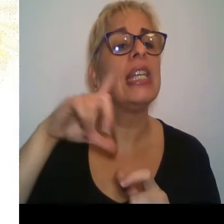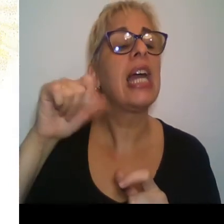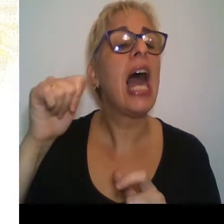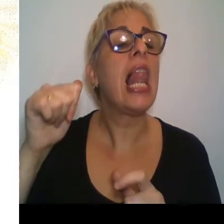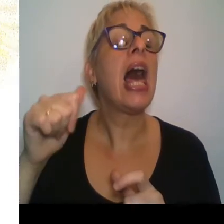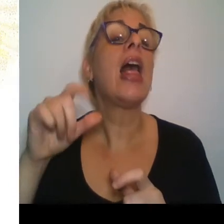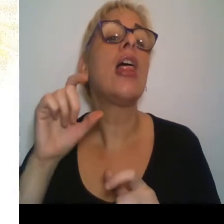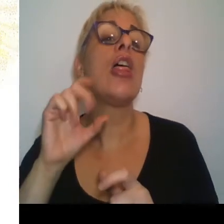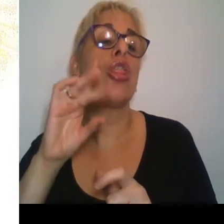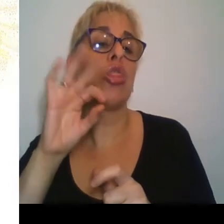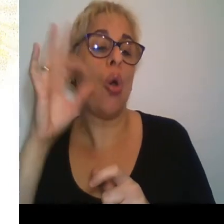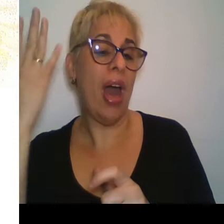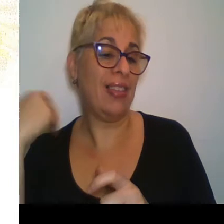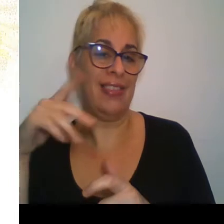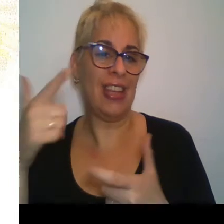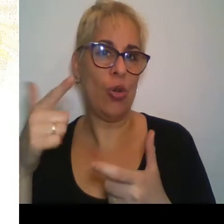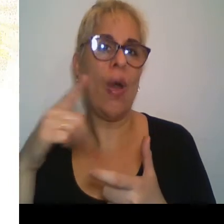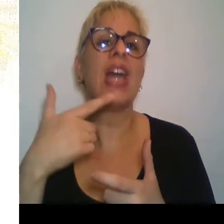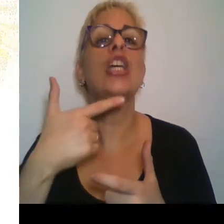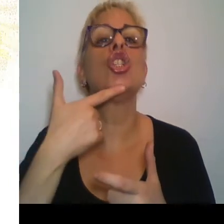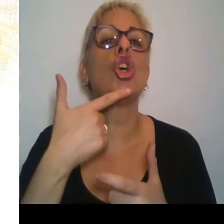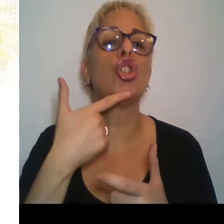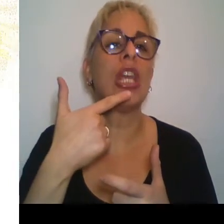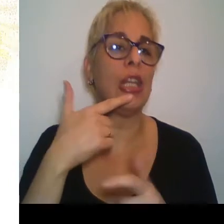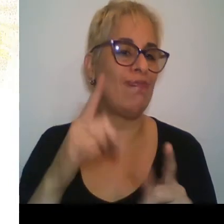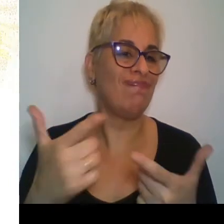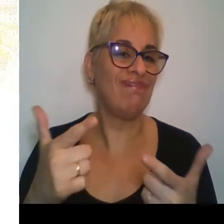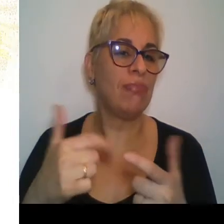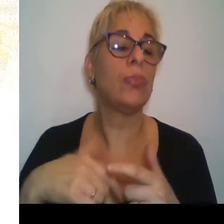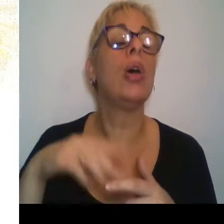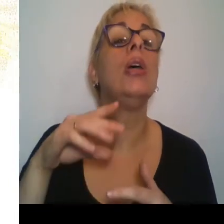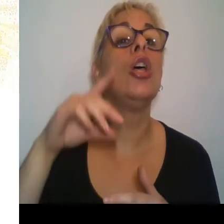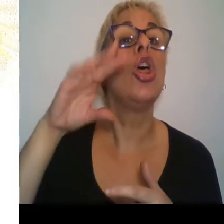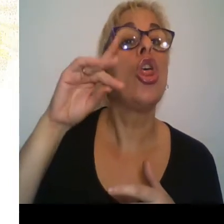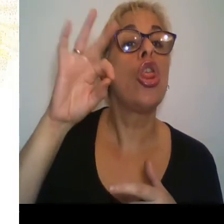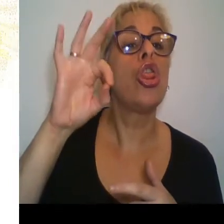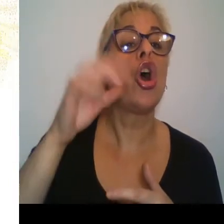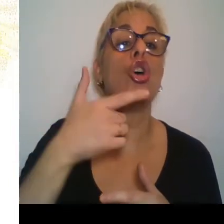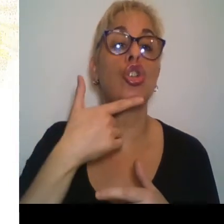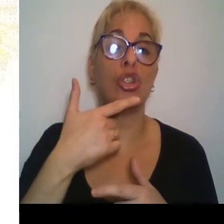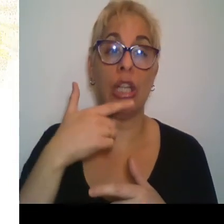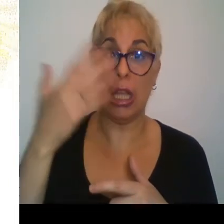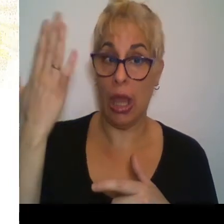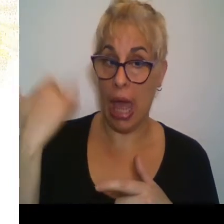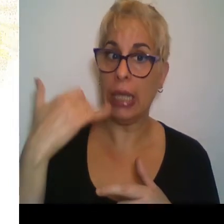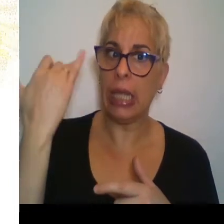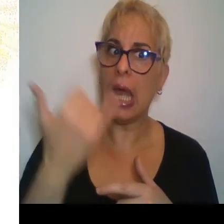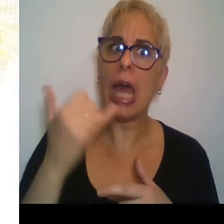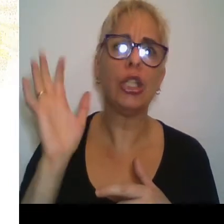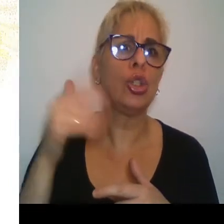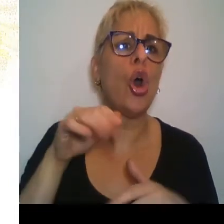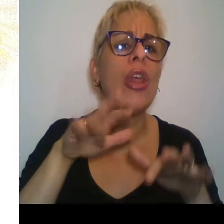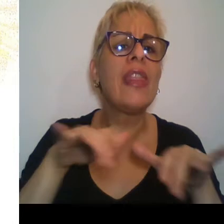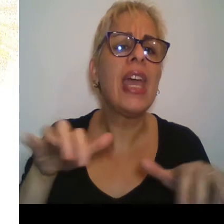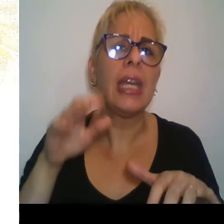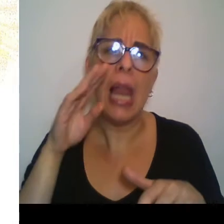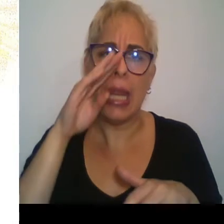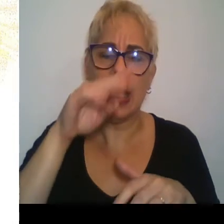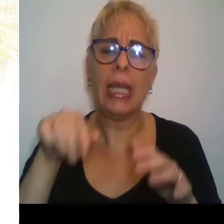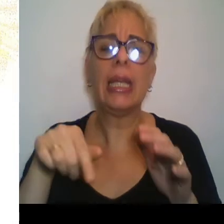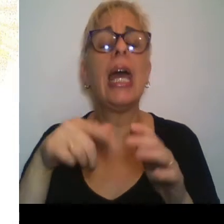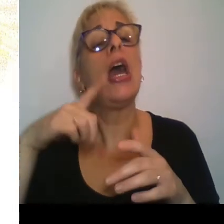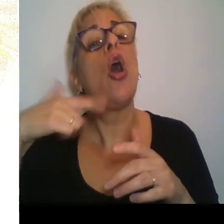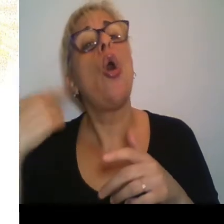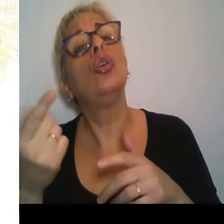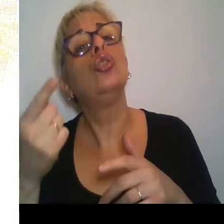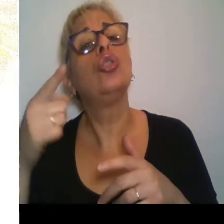no tenía sostenidos, la escala de Do sostenido que tenía todas las teclas negras y la escala de Re